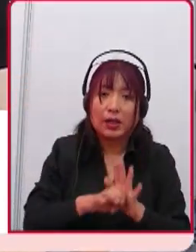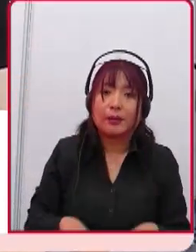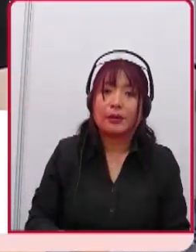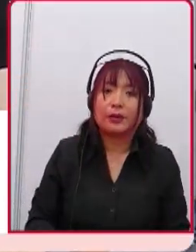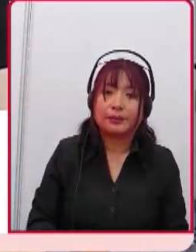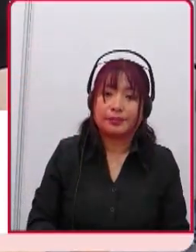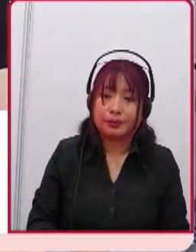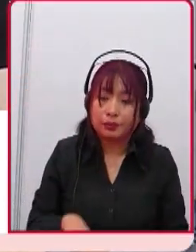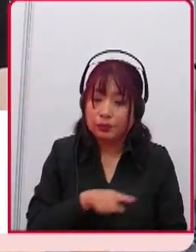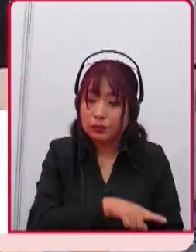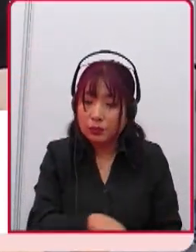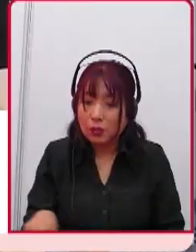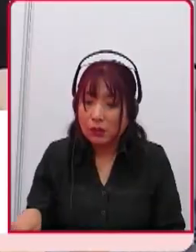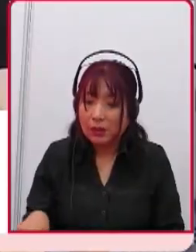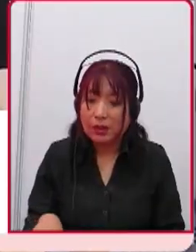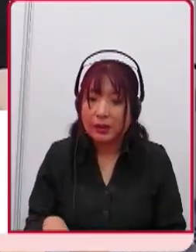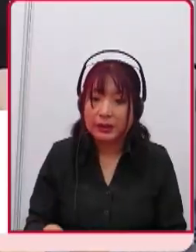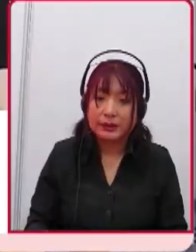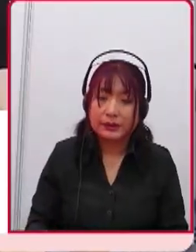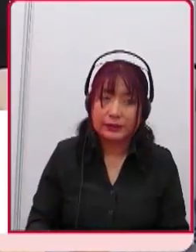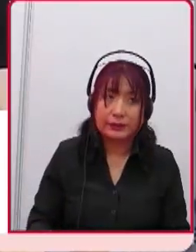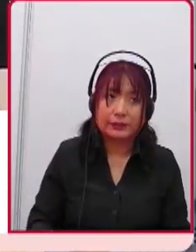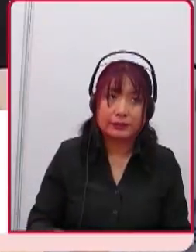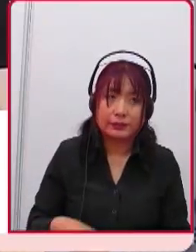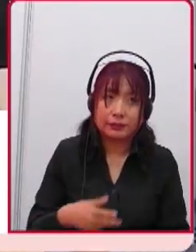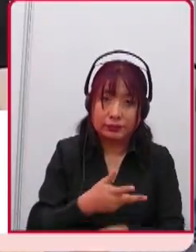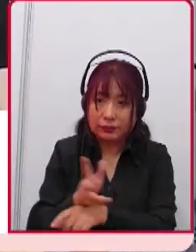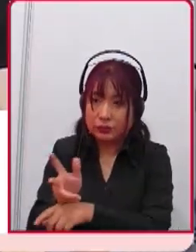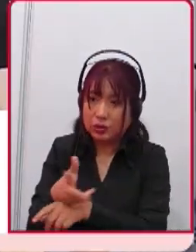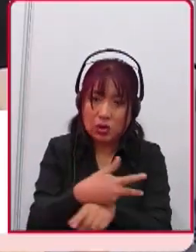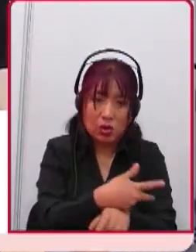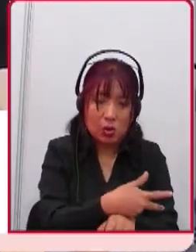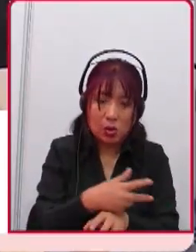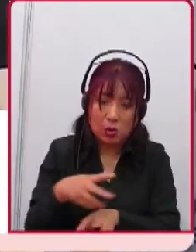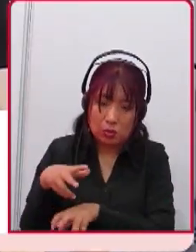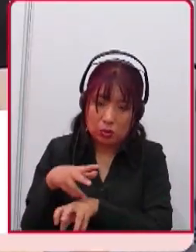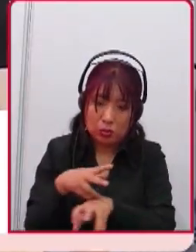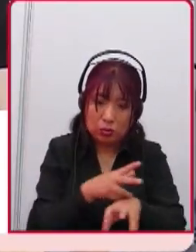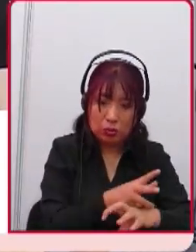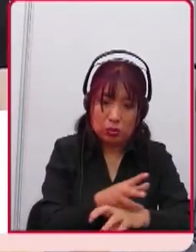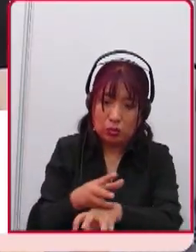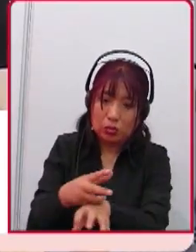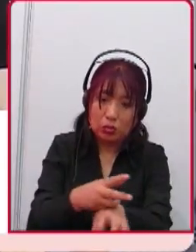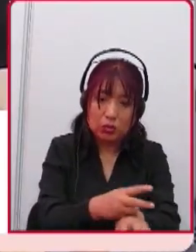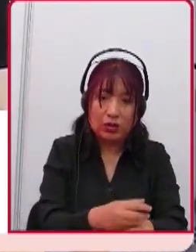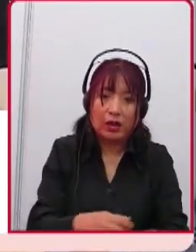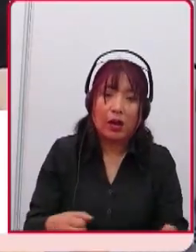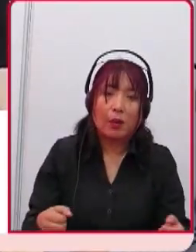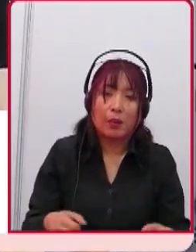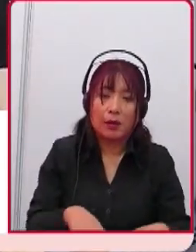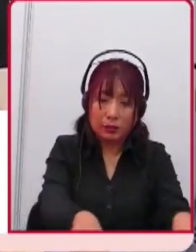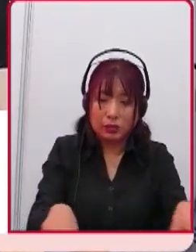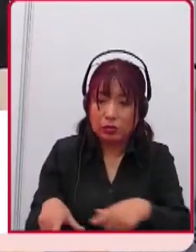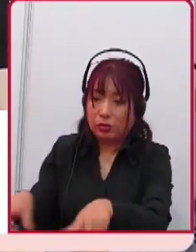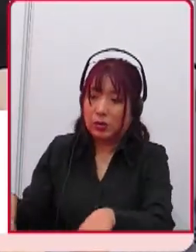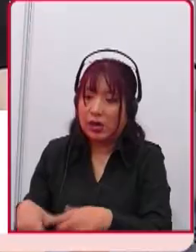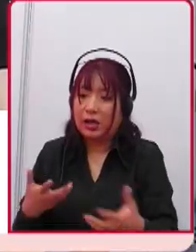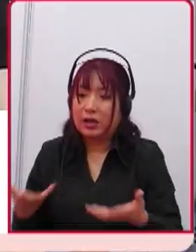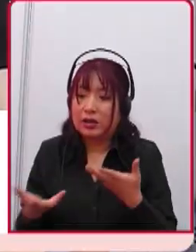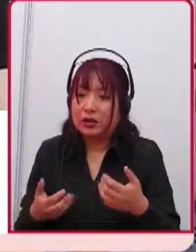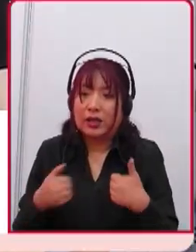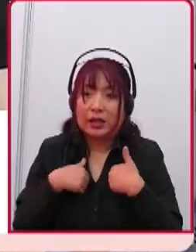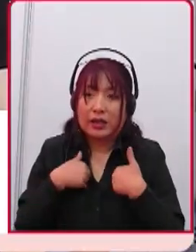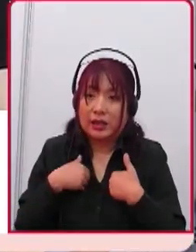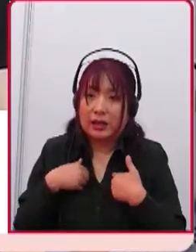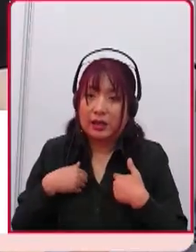en lo que es control de mineral, ¿no? Donde a veces tenemos estas zonas de voladura y hay que hacer un